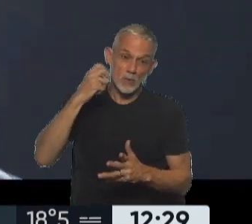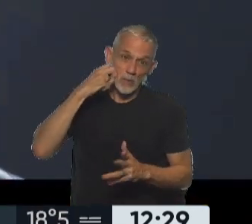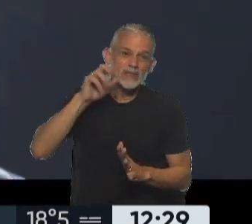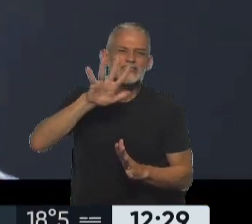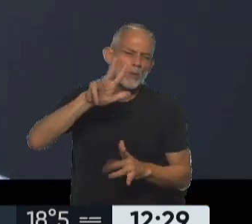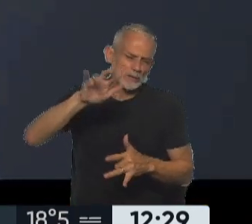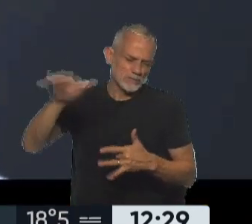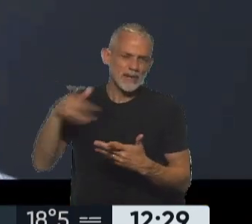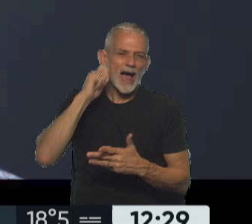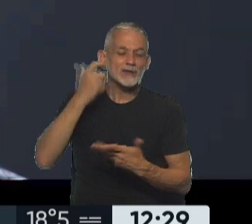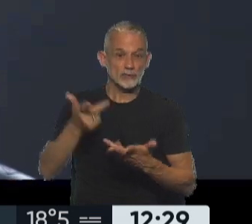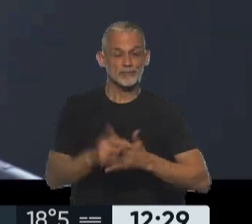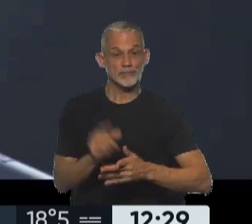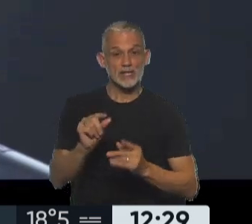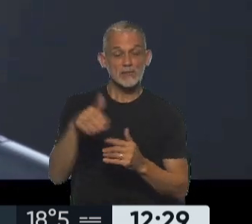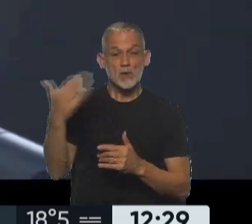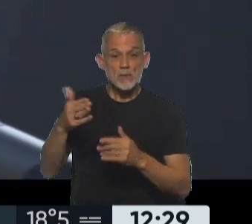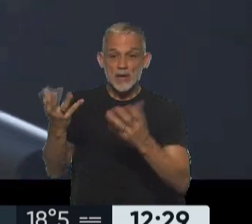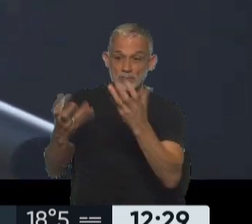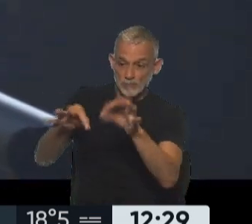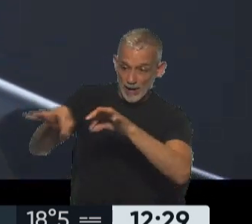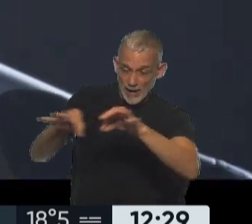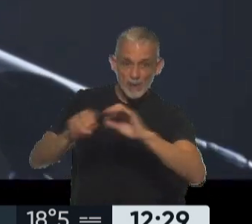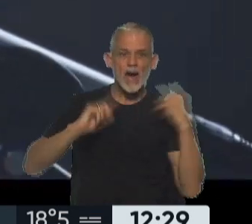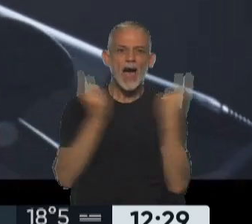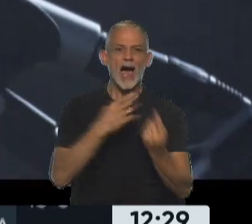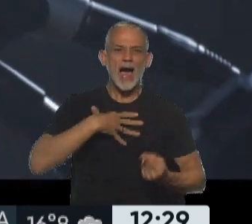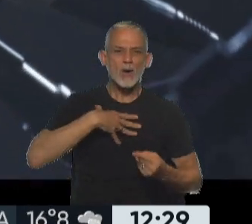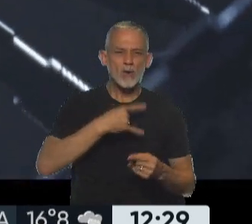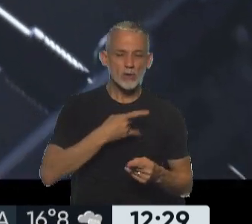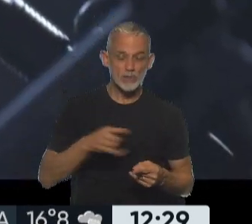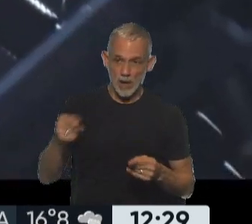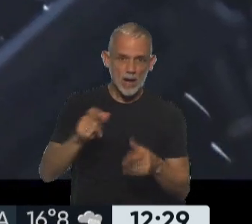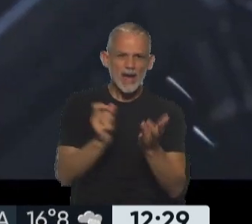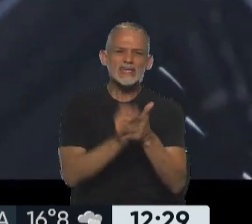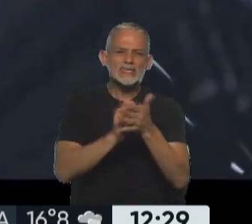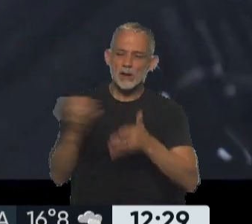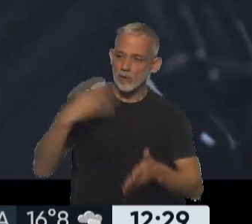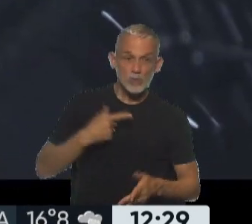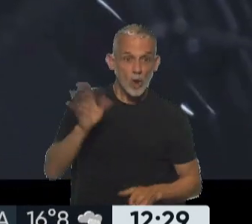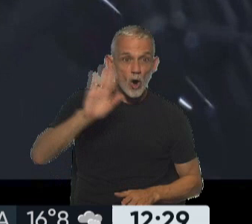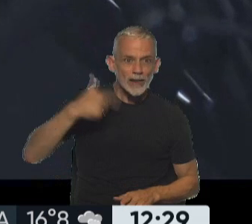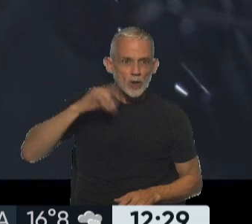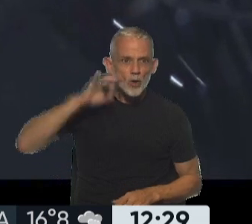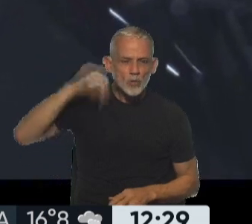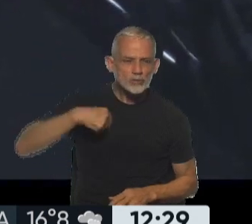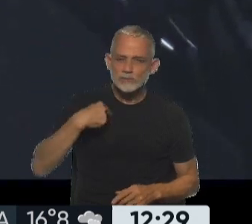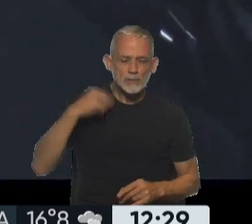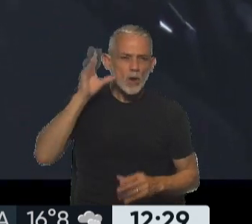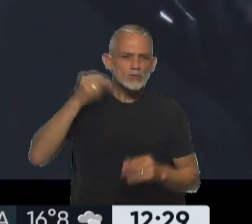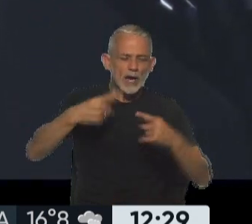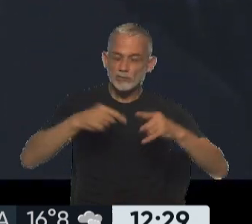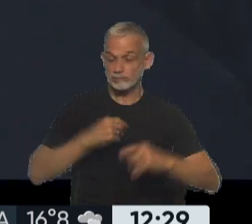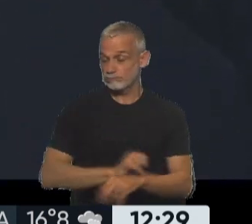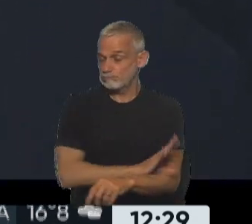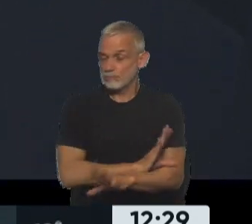tantos años. Y poco tiempo después de grabar el disco ahí, en el Aula Magna, me llega un mensaje de Instagram. Hola, soy Luchín, escuché el disco, me emocioné profundamente,